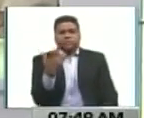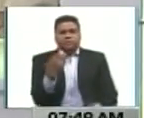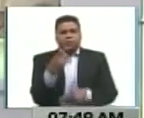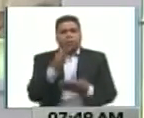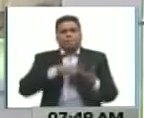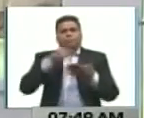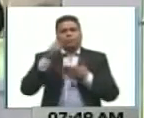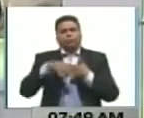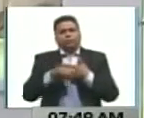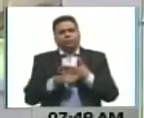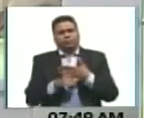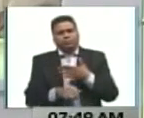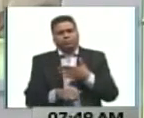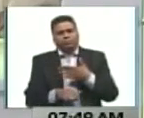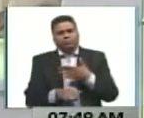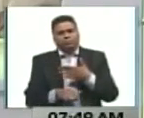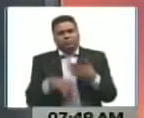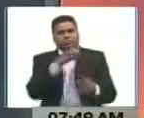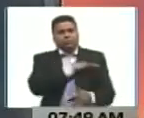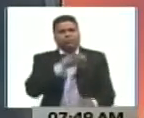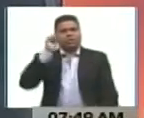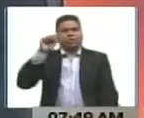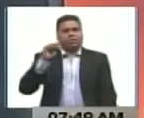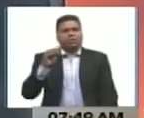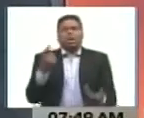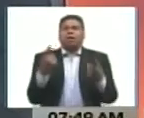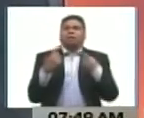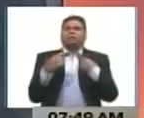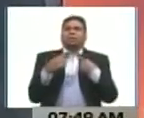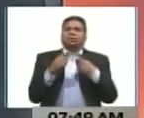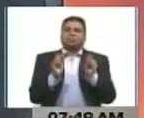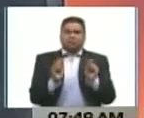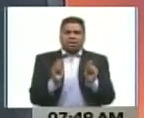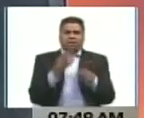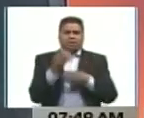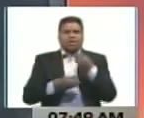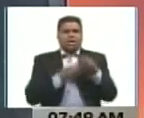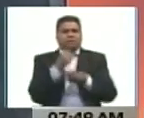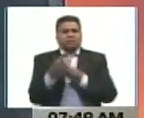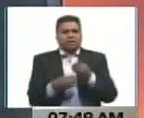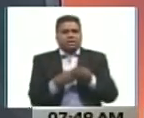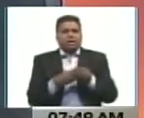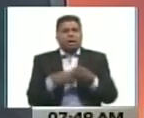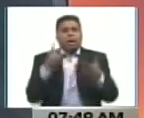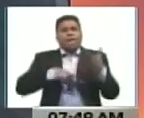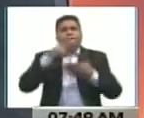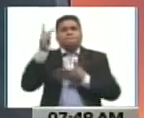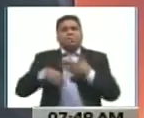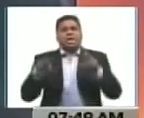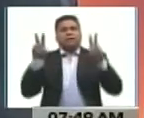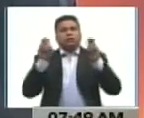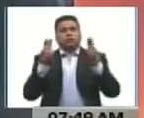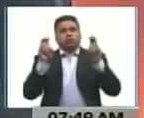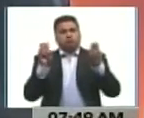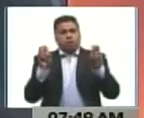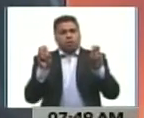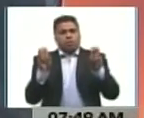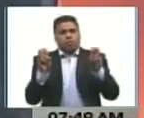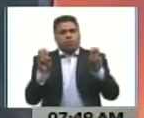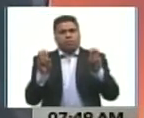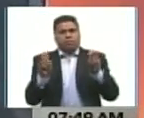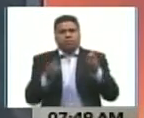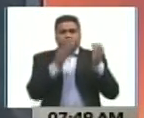¿Qué tienen que hacer ellos entonces? Implementar el plan Cóndor de nuevo, como lo ha dicho el presidente Nicolás Maduro, con una nueva táctica, con los medios de